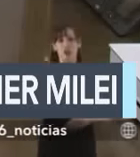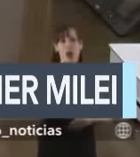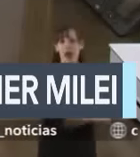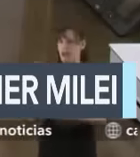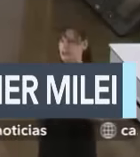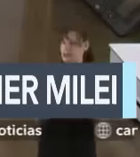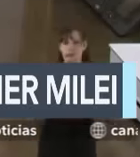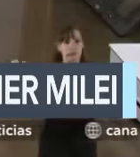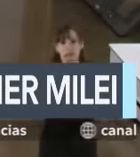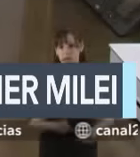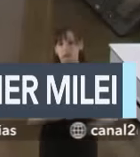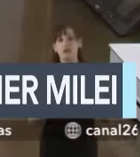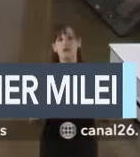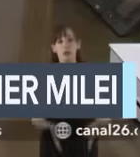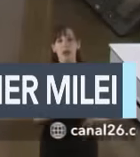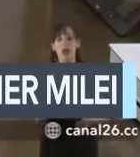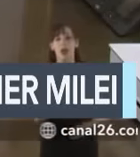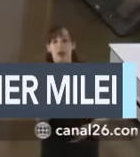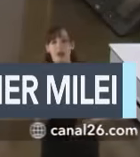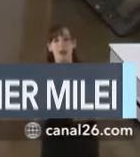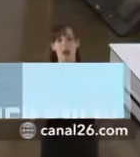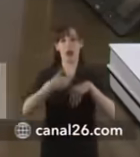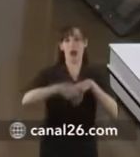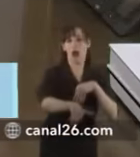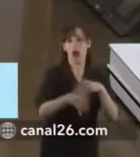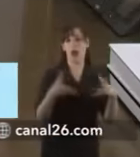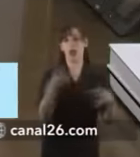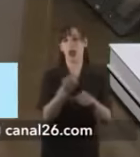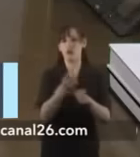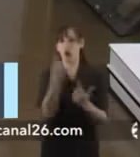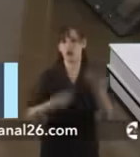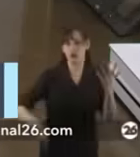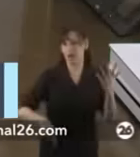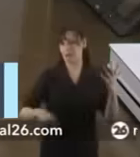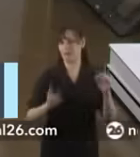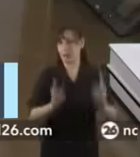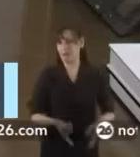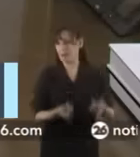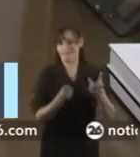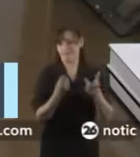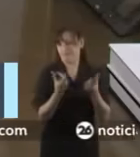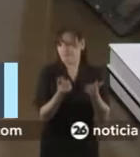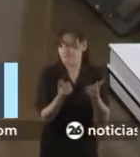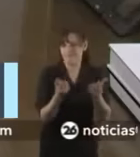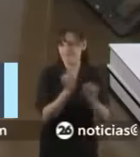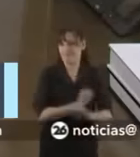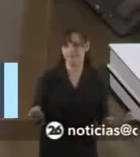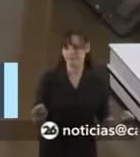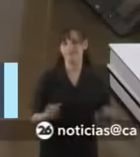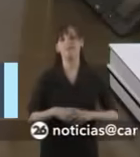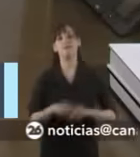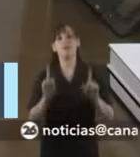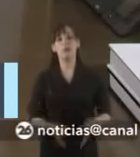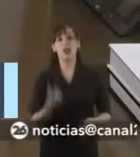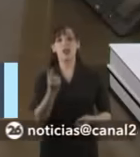artificialmente en energía y Transporte por hasta un quinto de su valor real con un Banco Central sin reservas y con una inflación